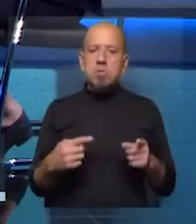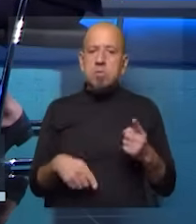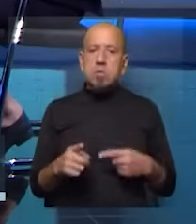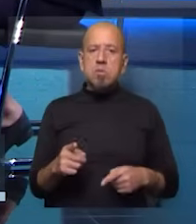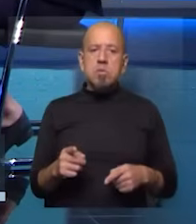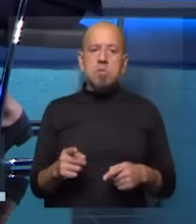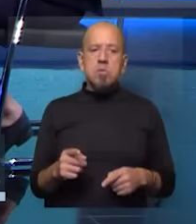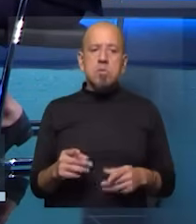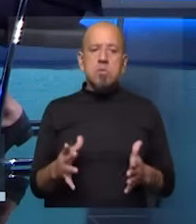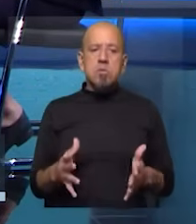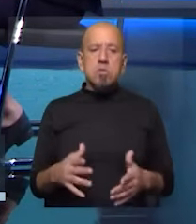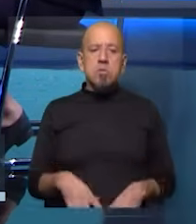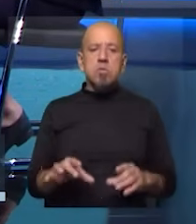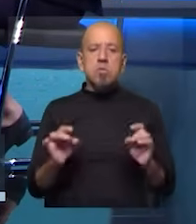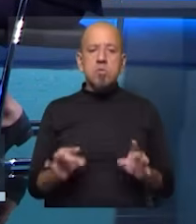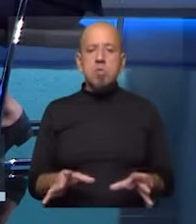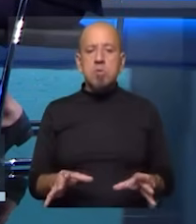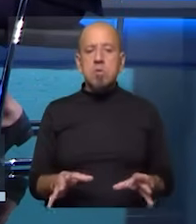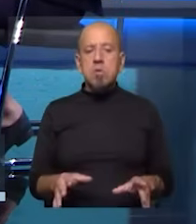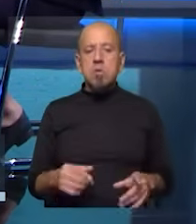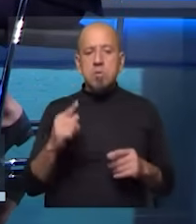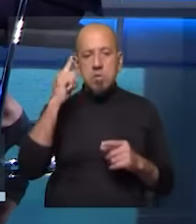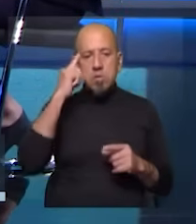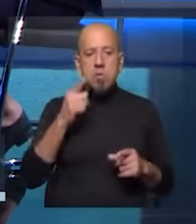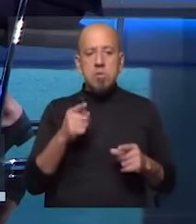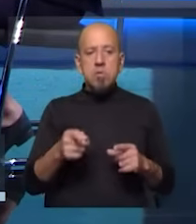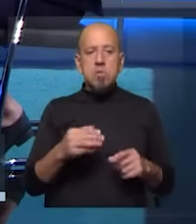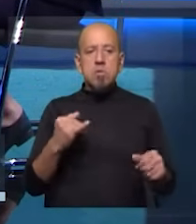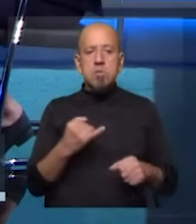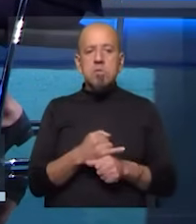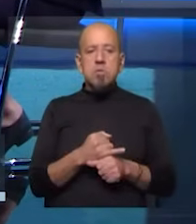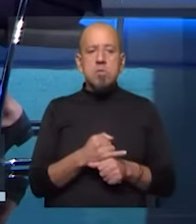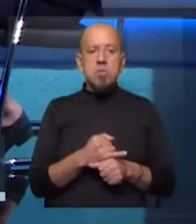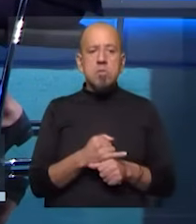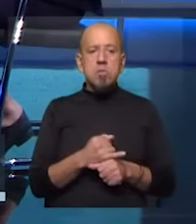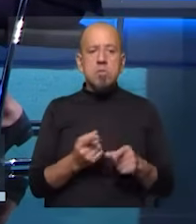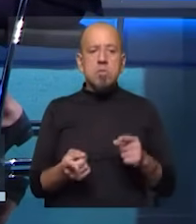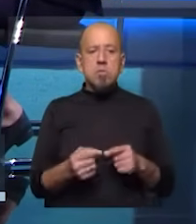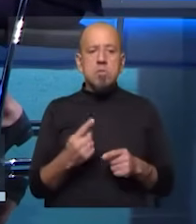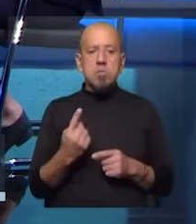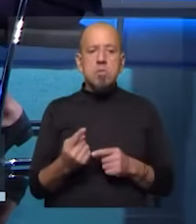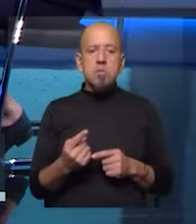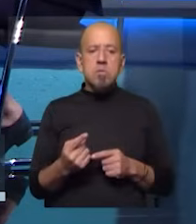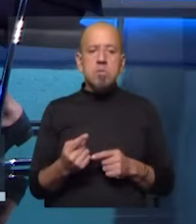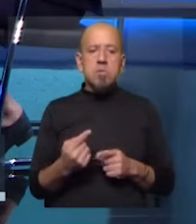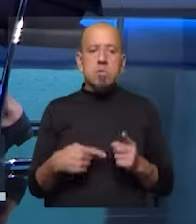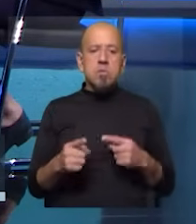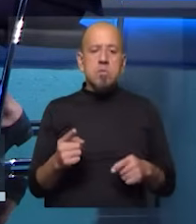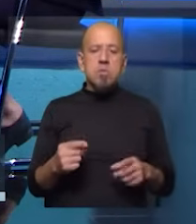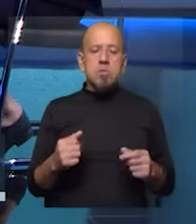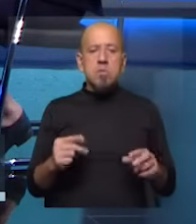encierra y solo habla para los que piensan como uno es cuando cometemos muchos errores porque primero nos ataca el virus de